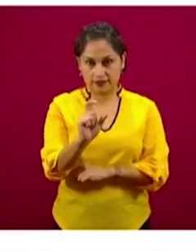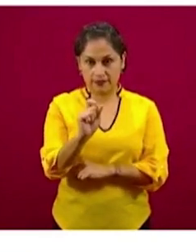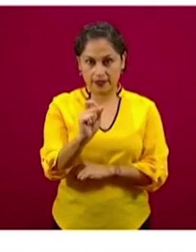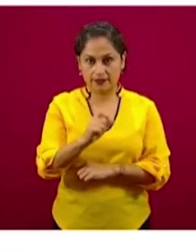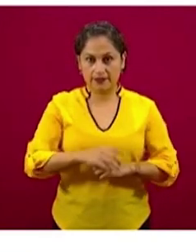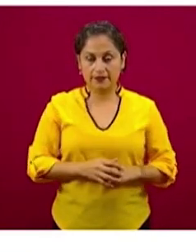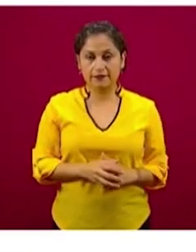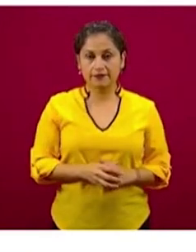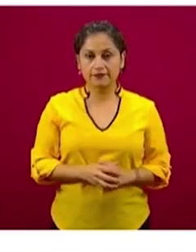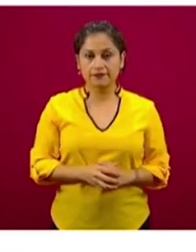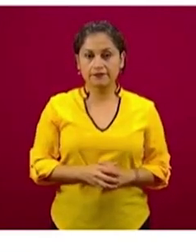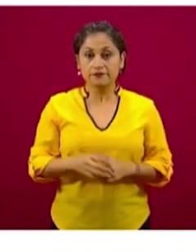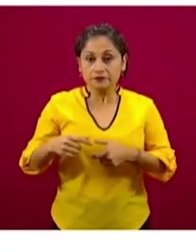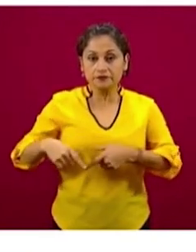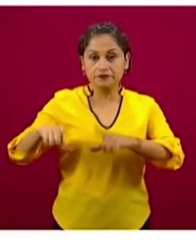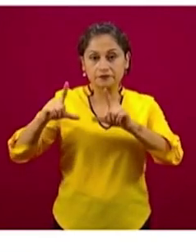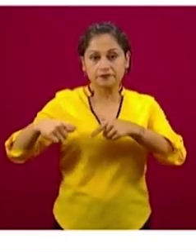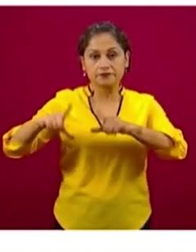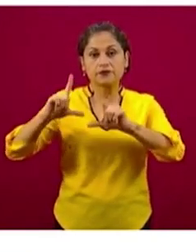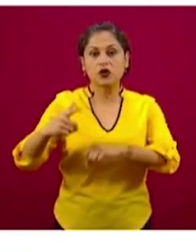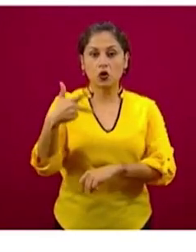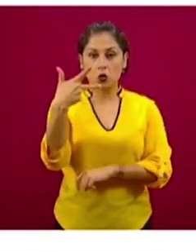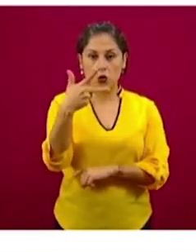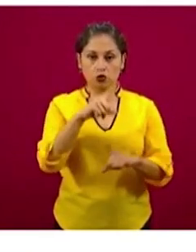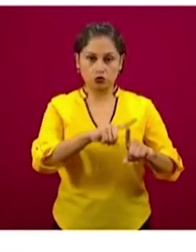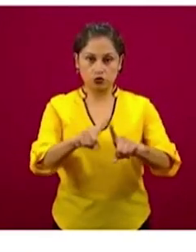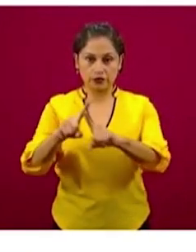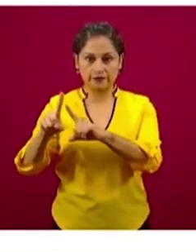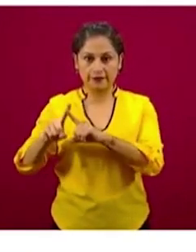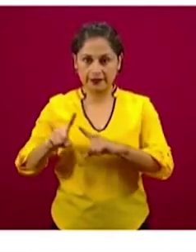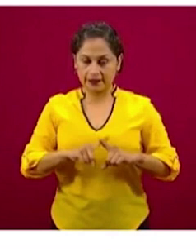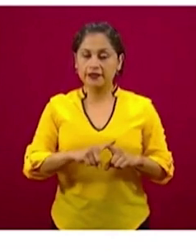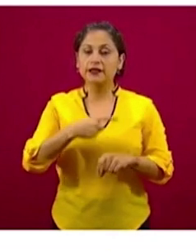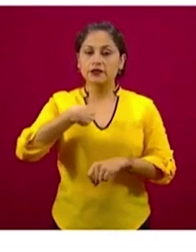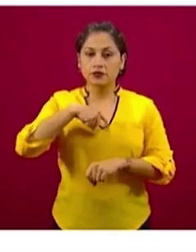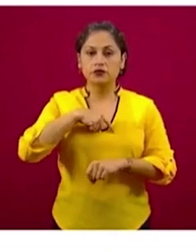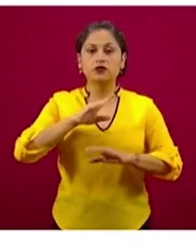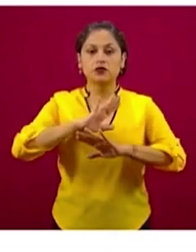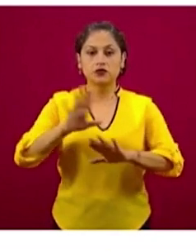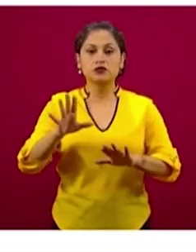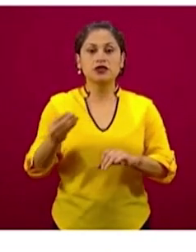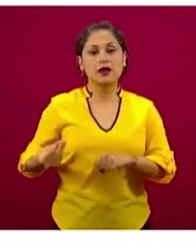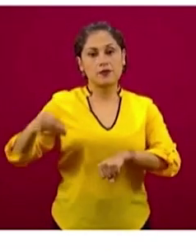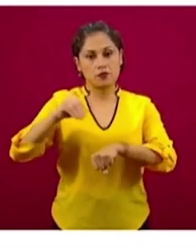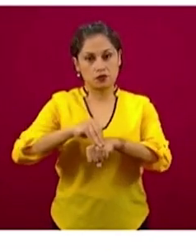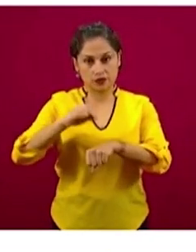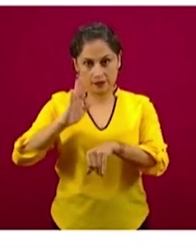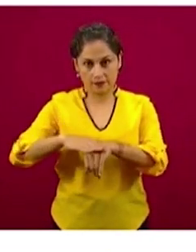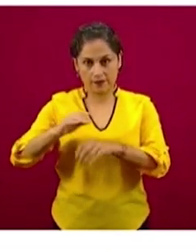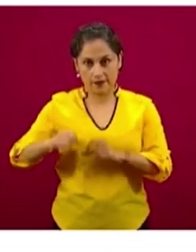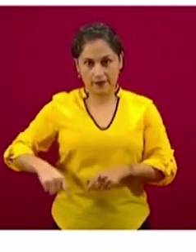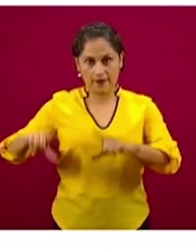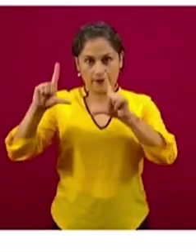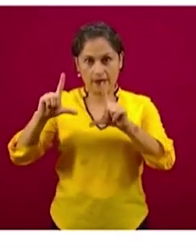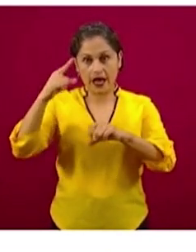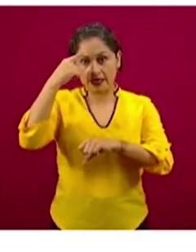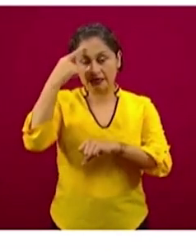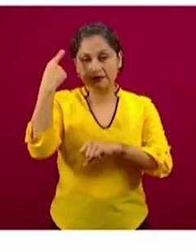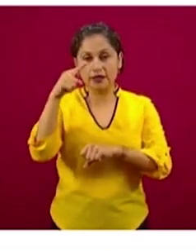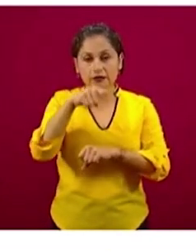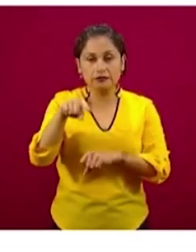vamos a presentar 8 diapositivas ya incrementamos un poco el número de diapositivas para que se pueda alcanzar apreciar